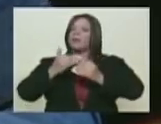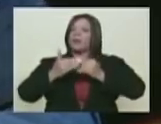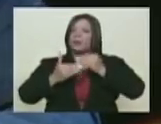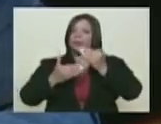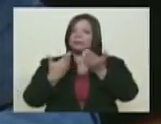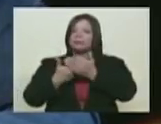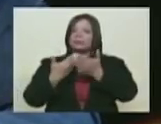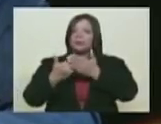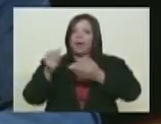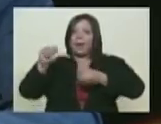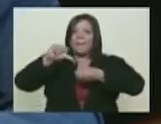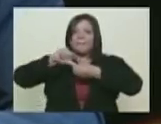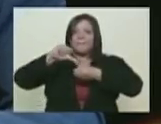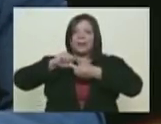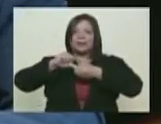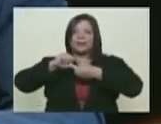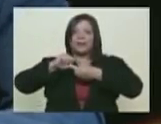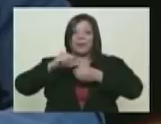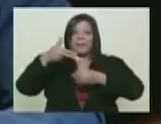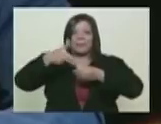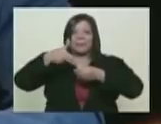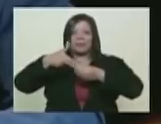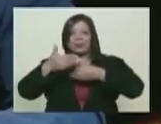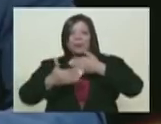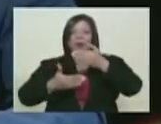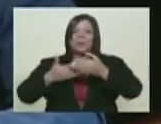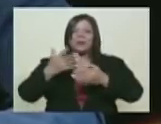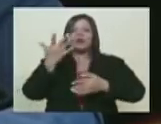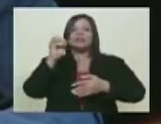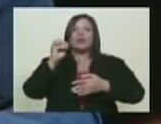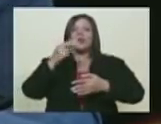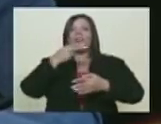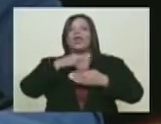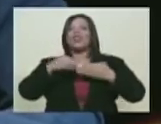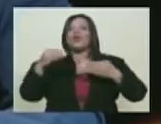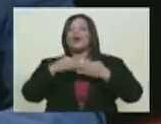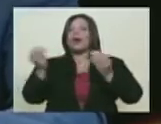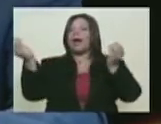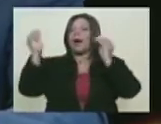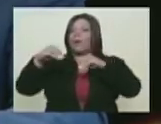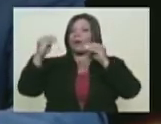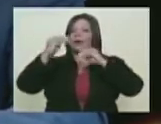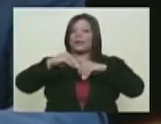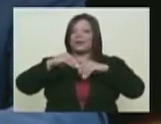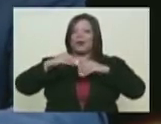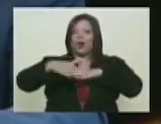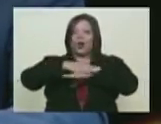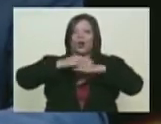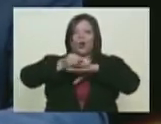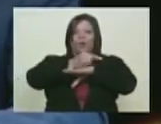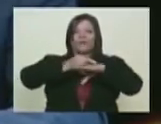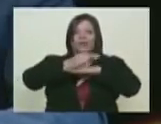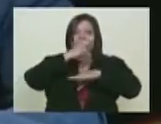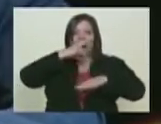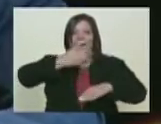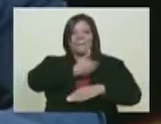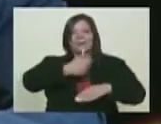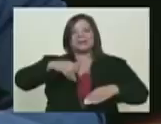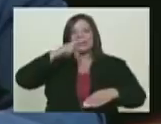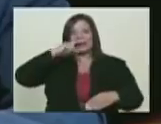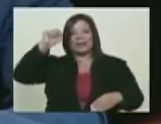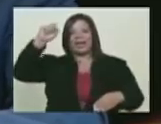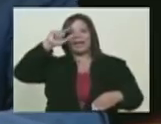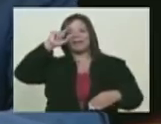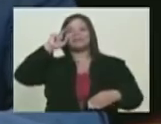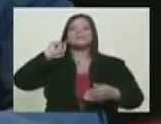palpable, del precio del petróleo, que ya está rondando los 50 dólares, gracias a acuerdos que el gobierno del presidente Nicolás Maduro ha impulsado en el